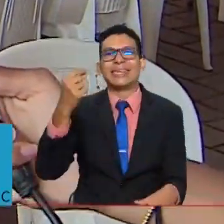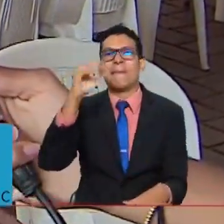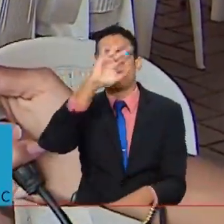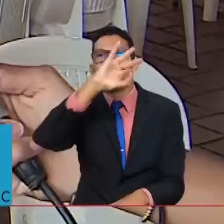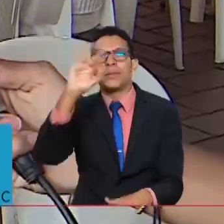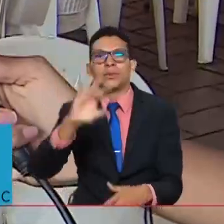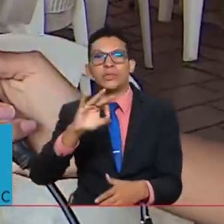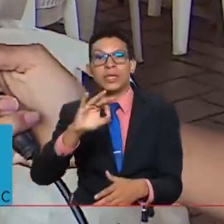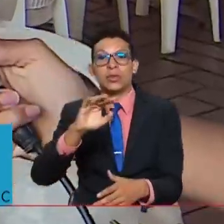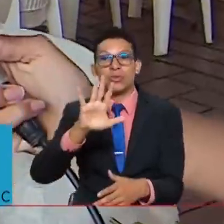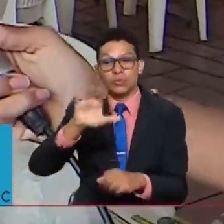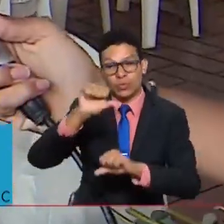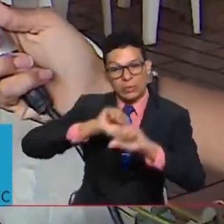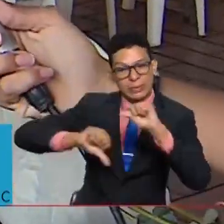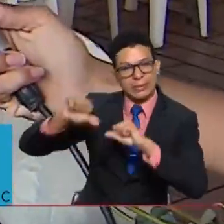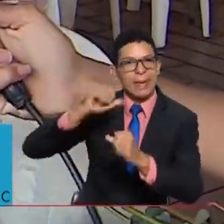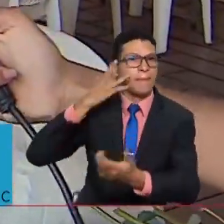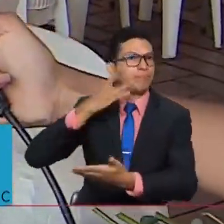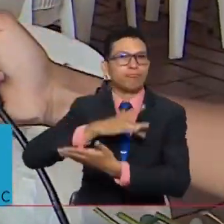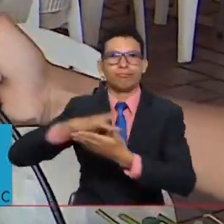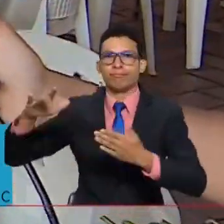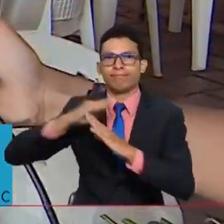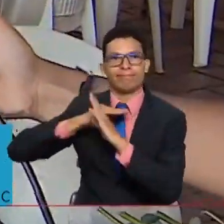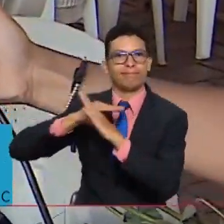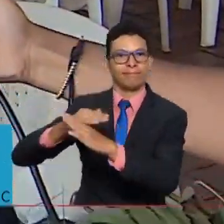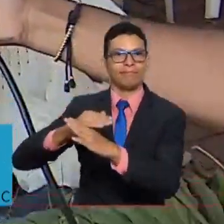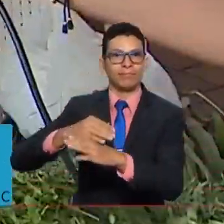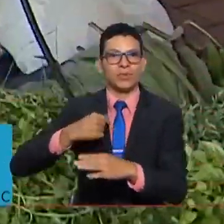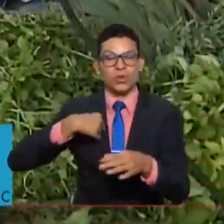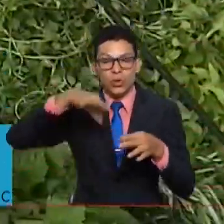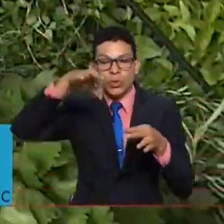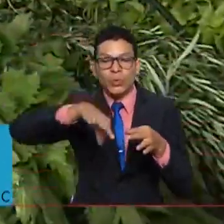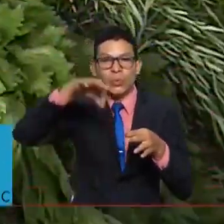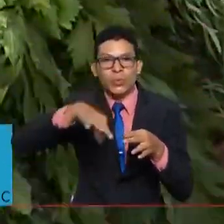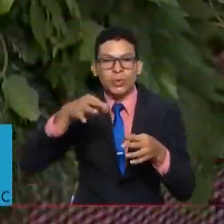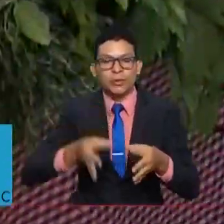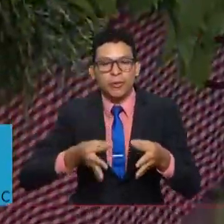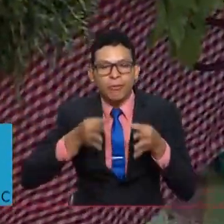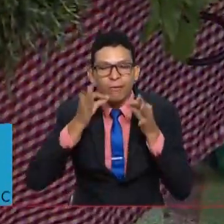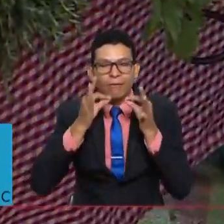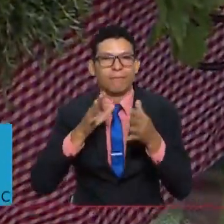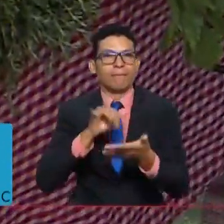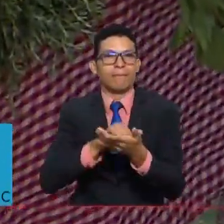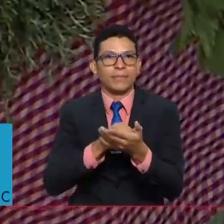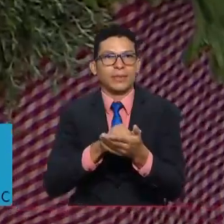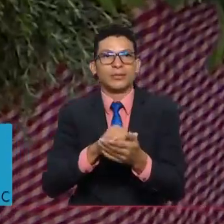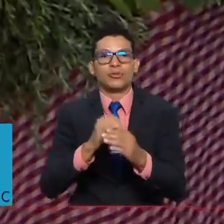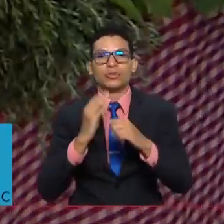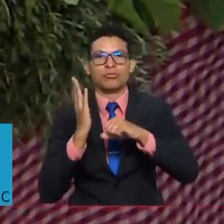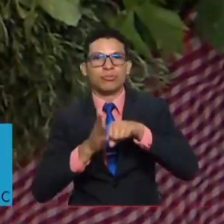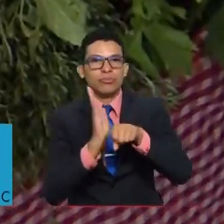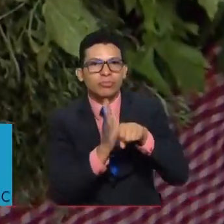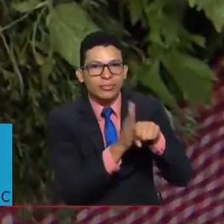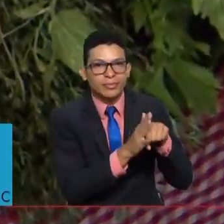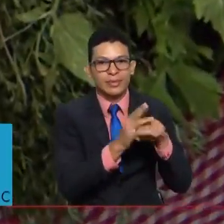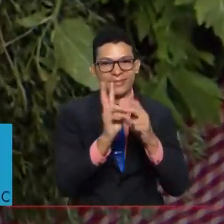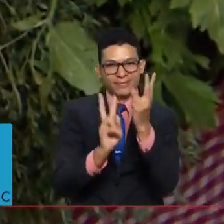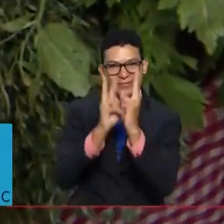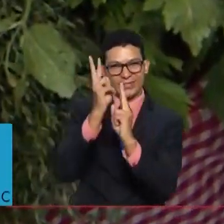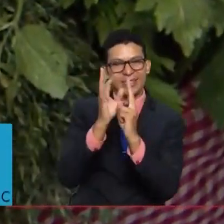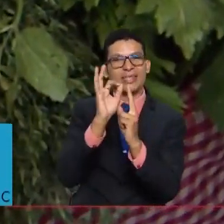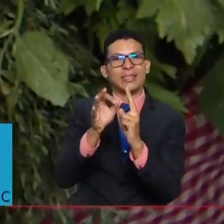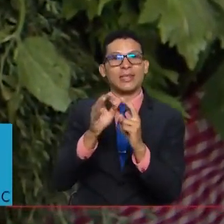tengo parte de lo que cultivo. Tenemos aromáticas y condimentarias. Tengo cebolla larga, tomate de